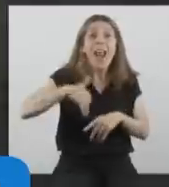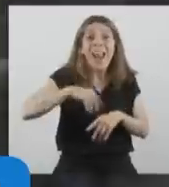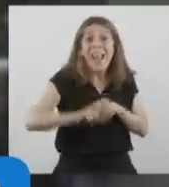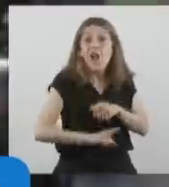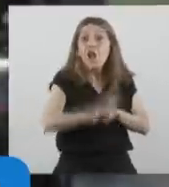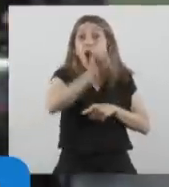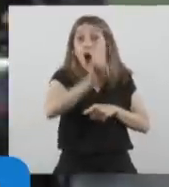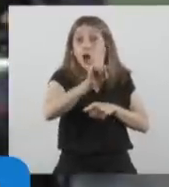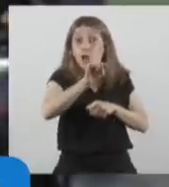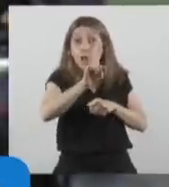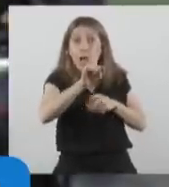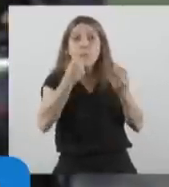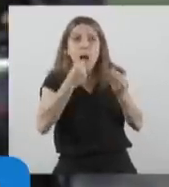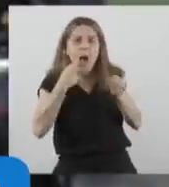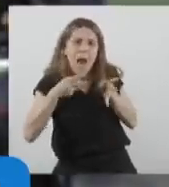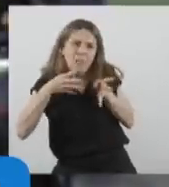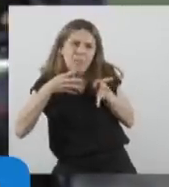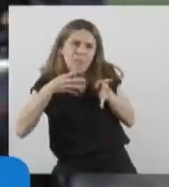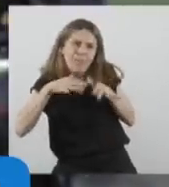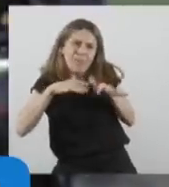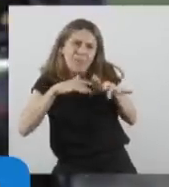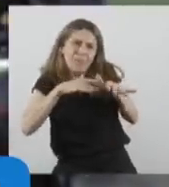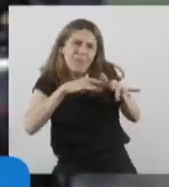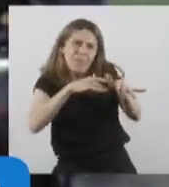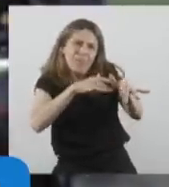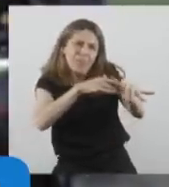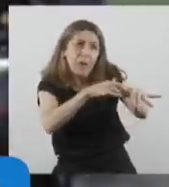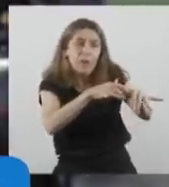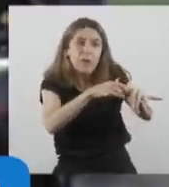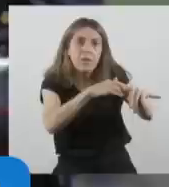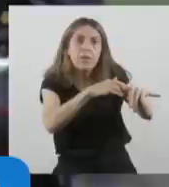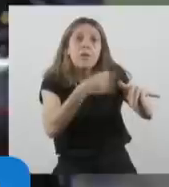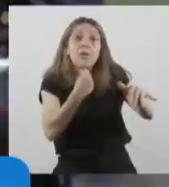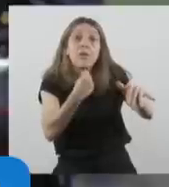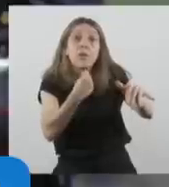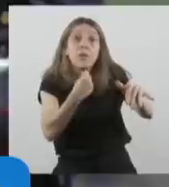ingresen los realistas sin control